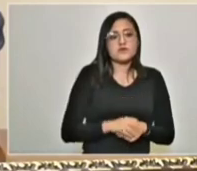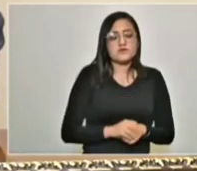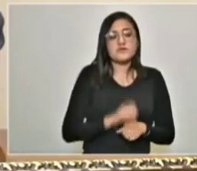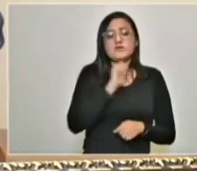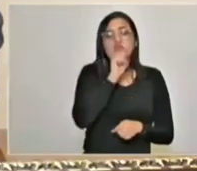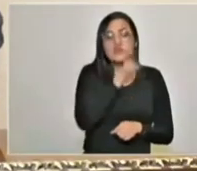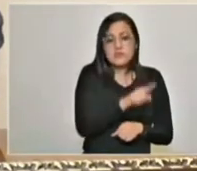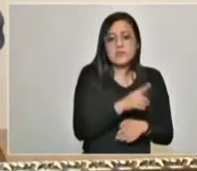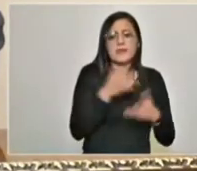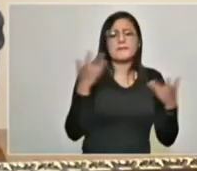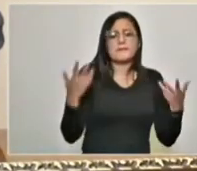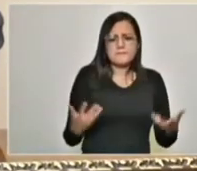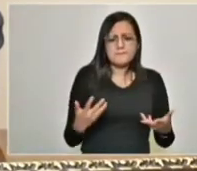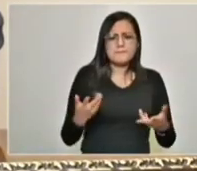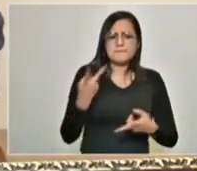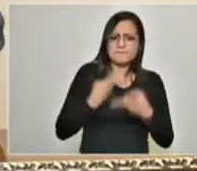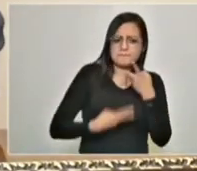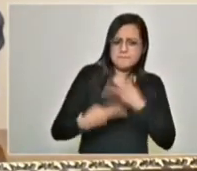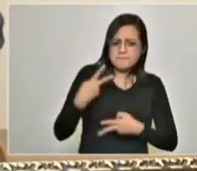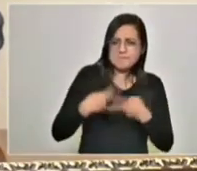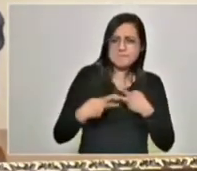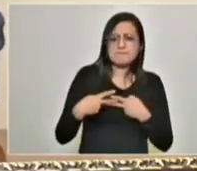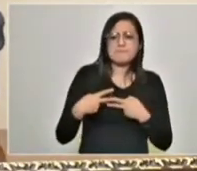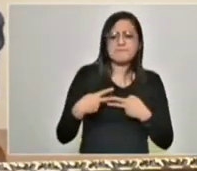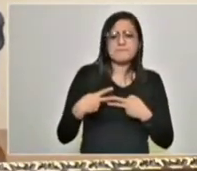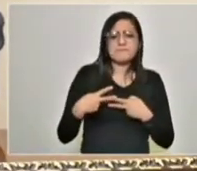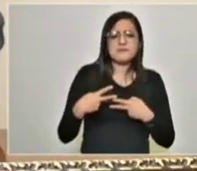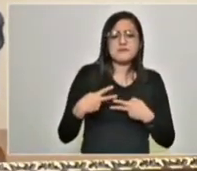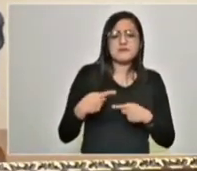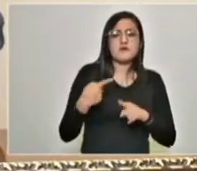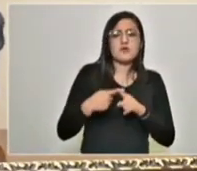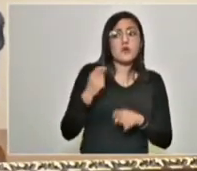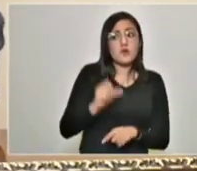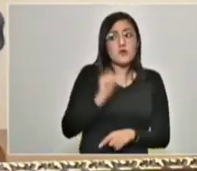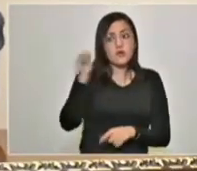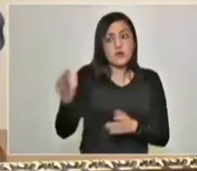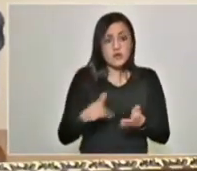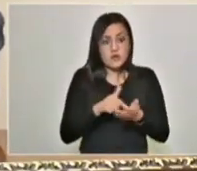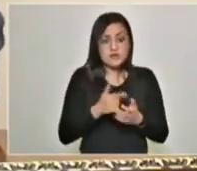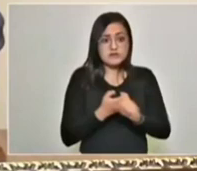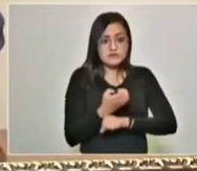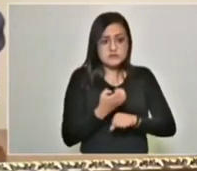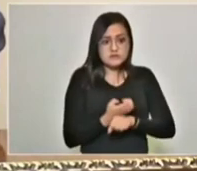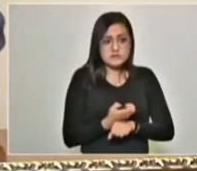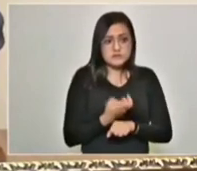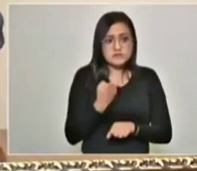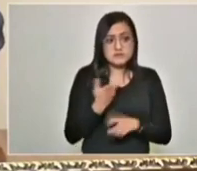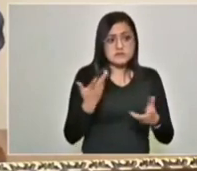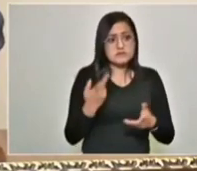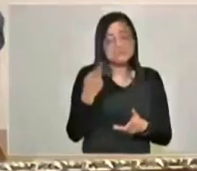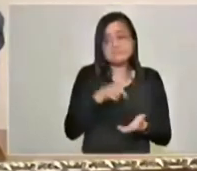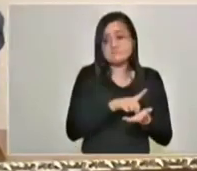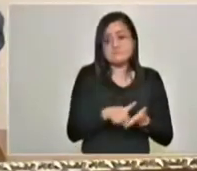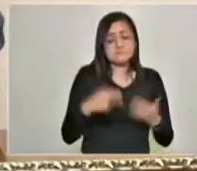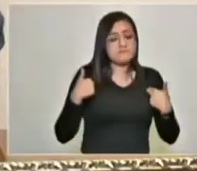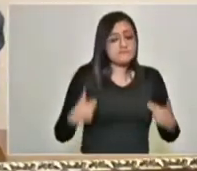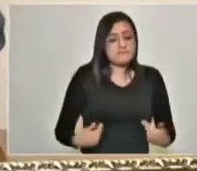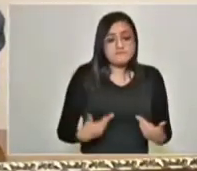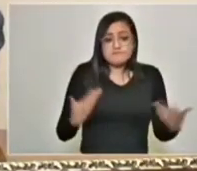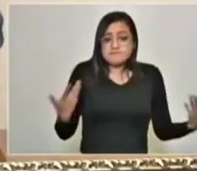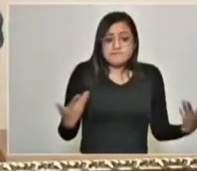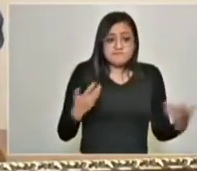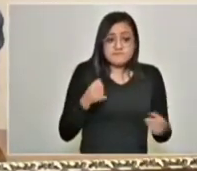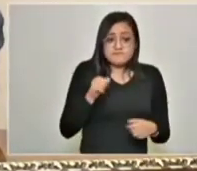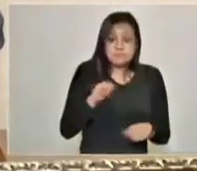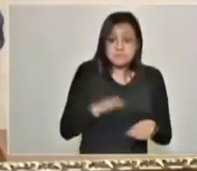están viniendo pacientes de otras entidades. Finalmente es un derecho humano y